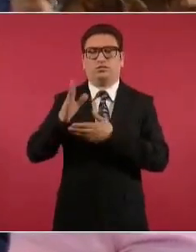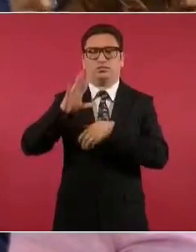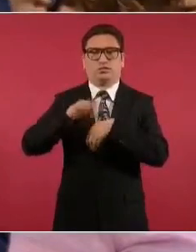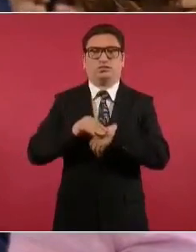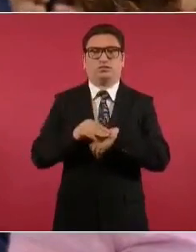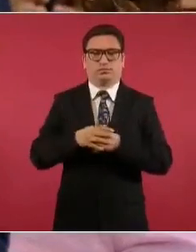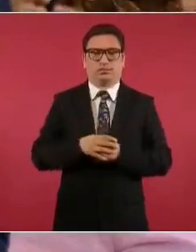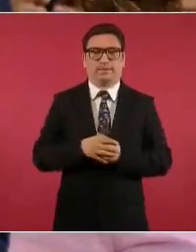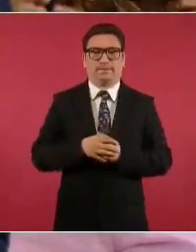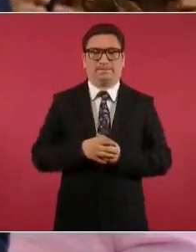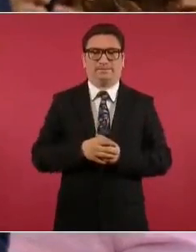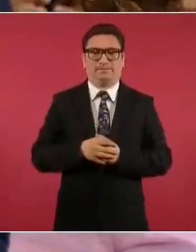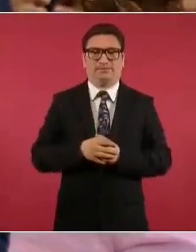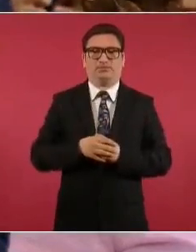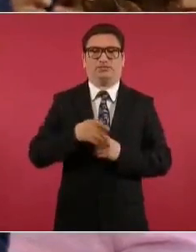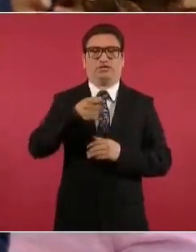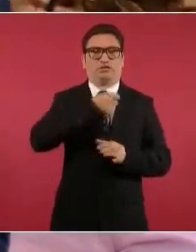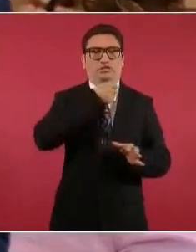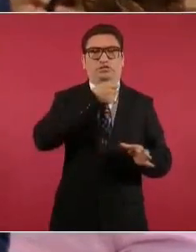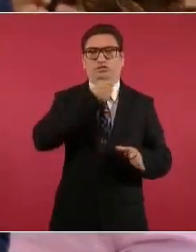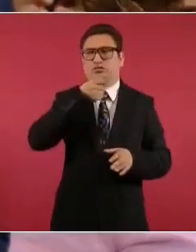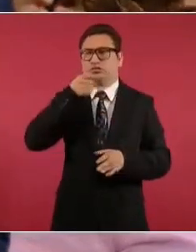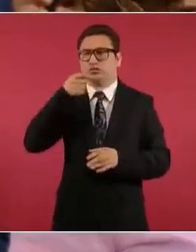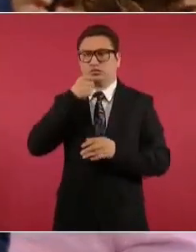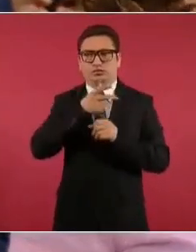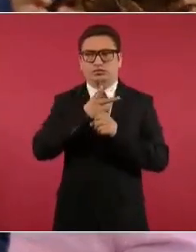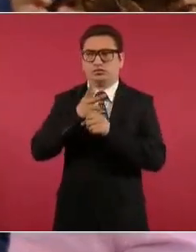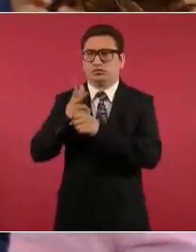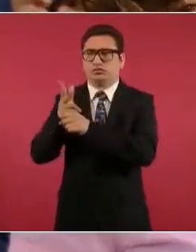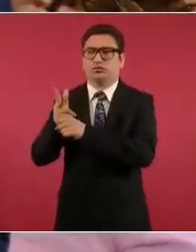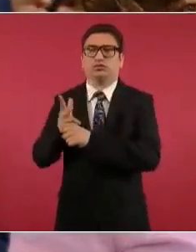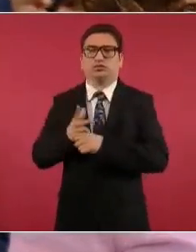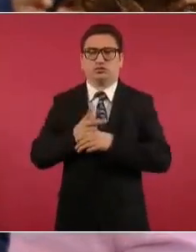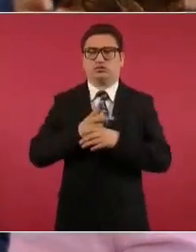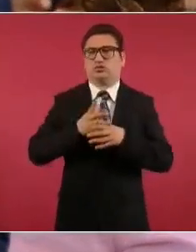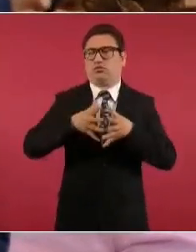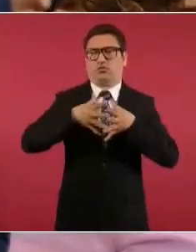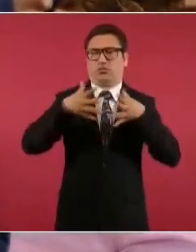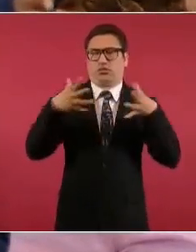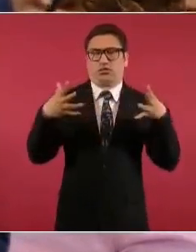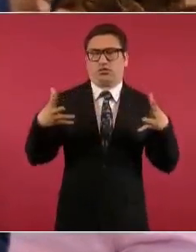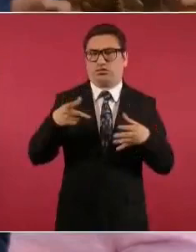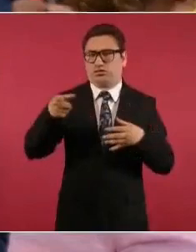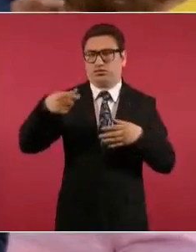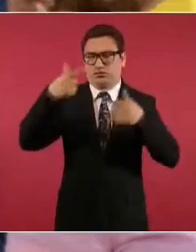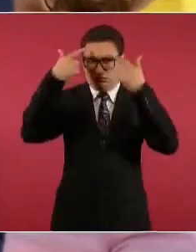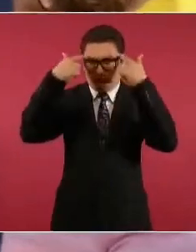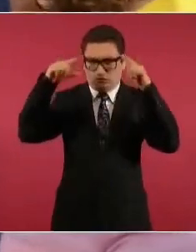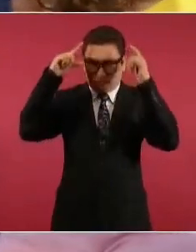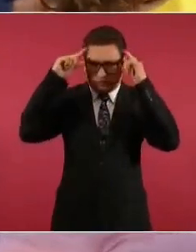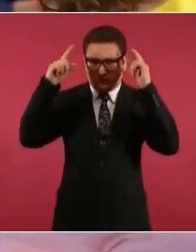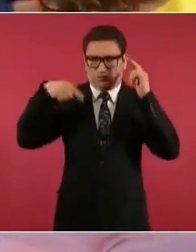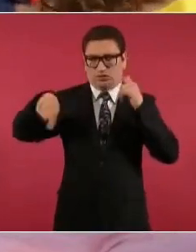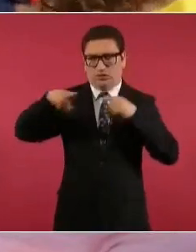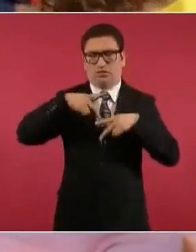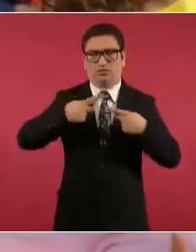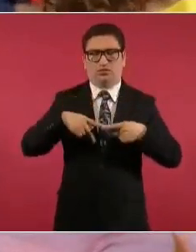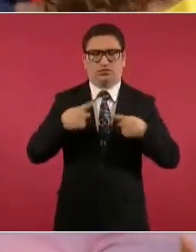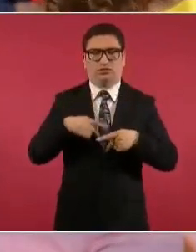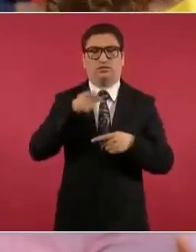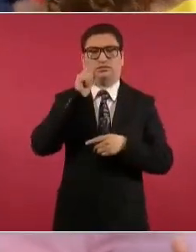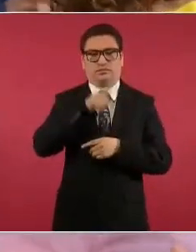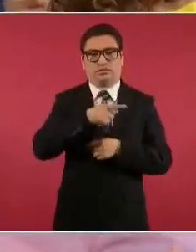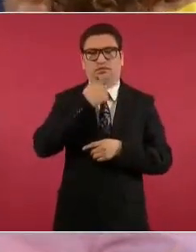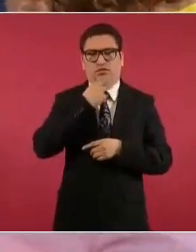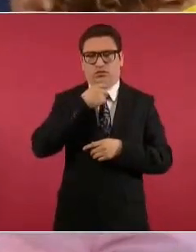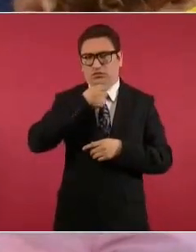le permitió entrar, hizo un reportaje amplísimo con los marinos ahí. Este